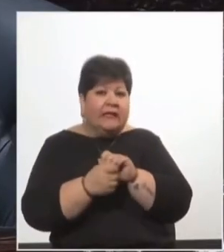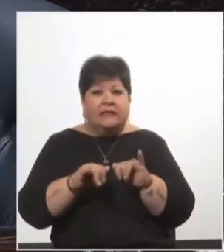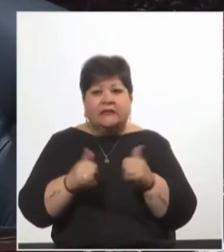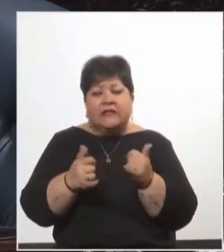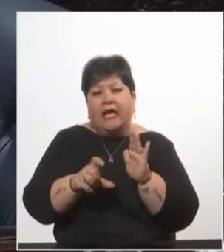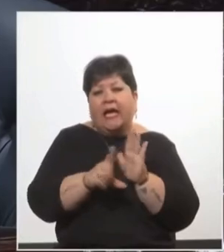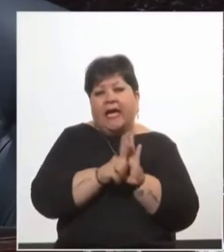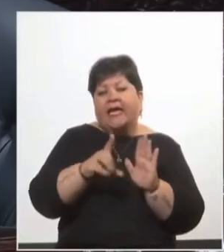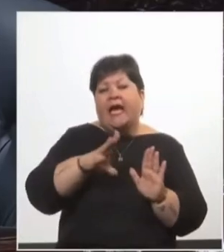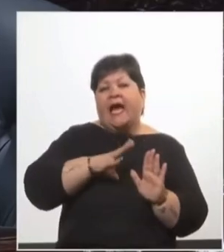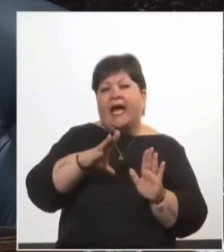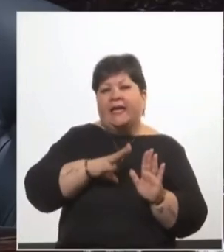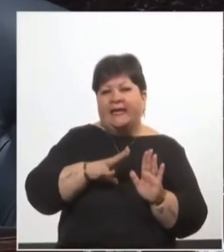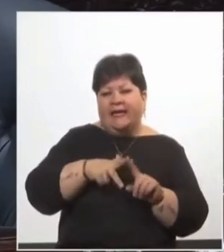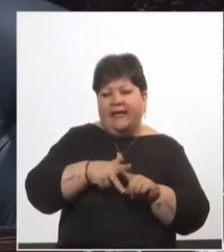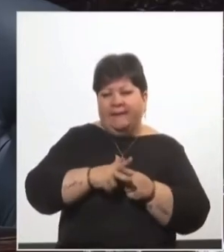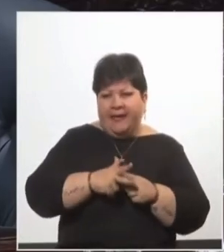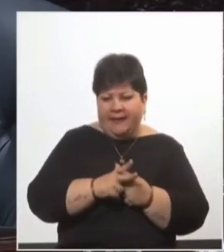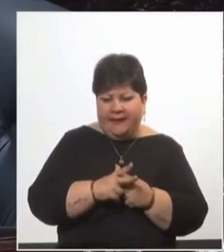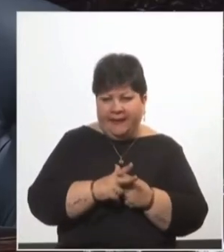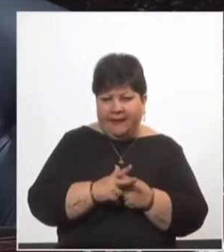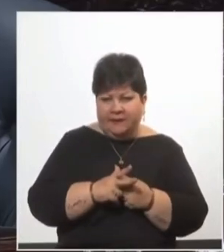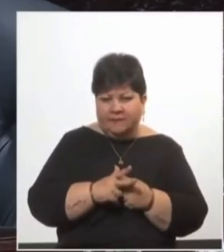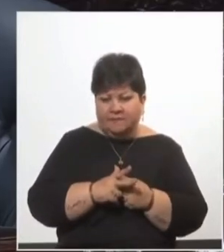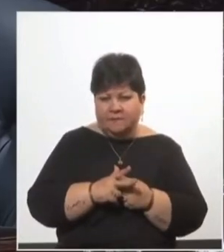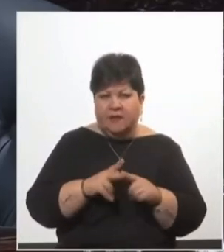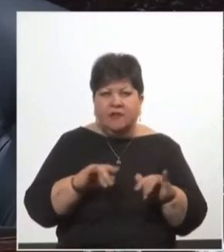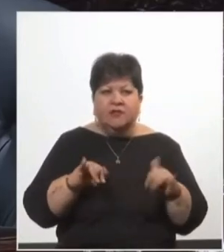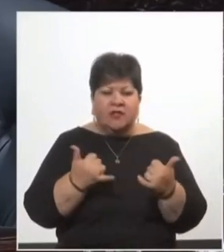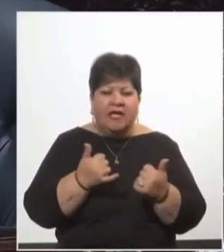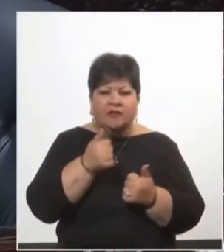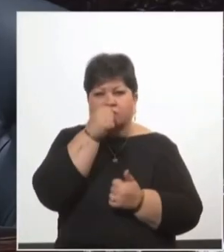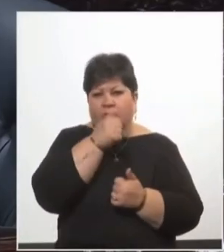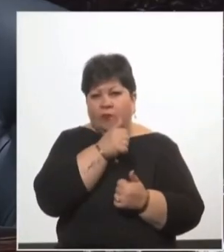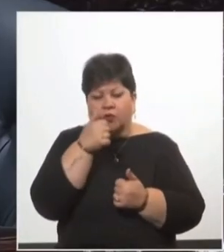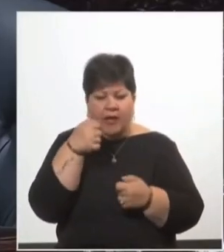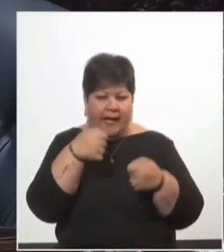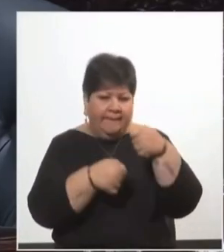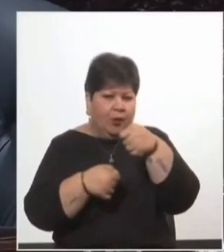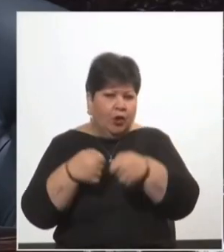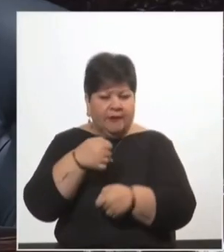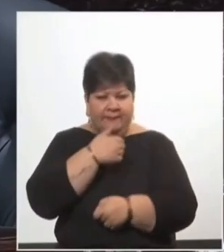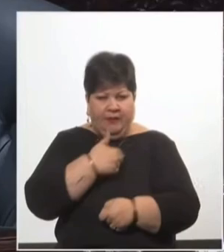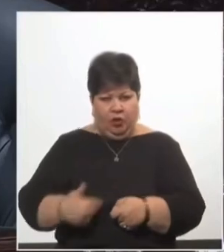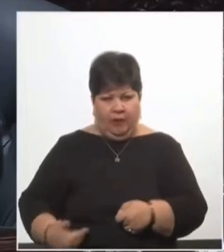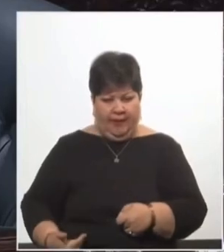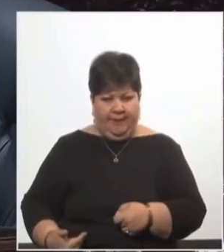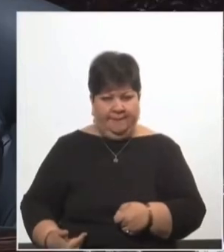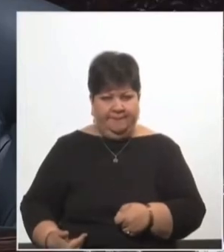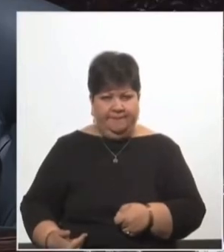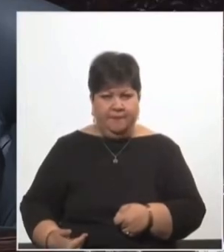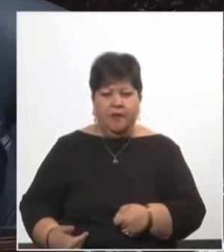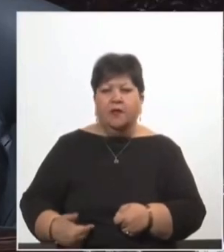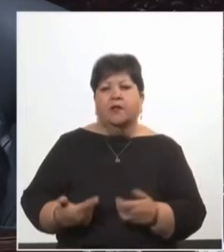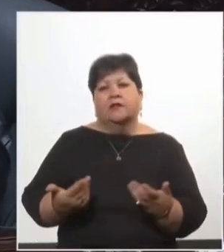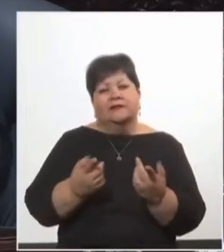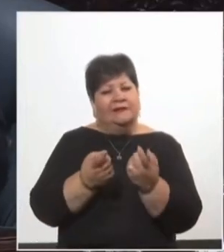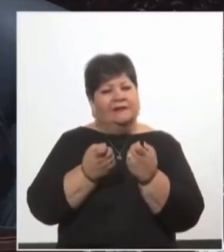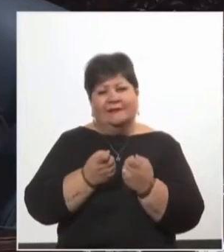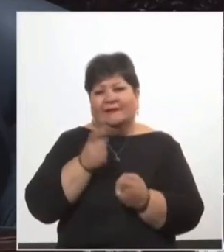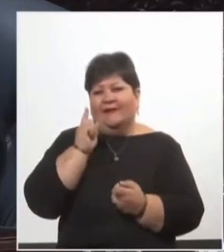ley, que tiene que ver con el aporte, ¿verdad?, del lado patronal. Obviamente hay decisiones políticas